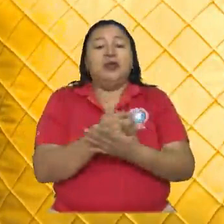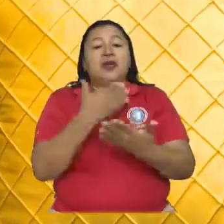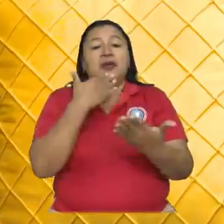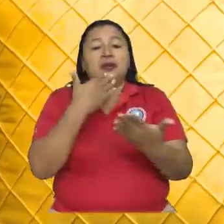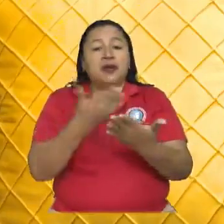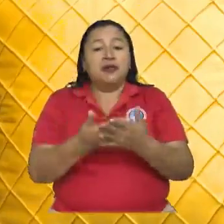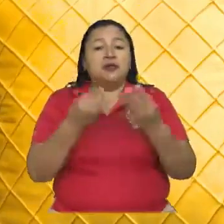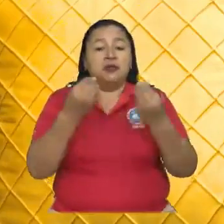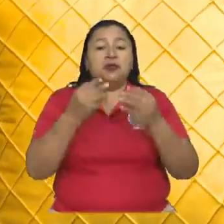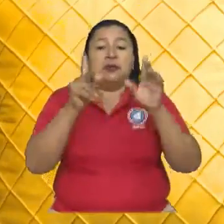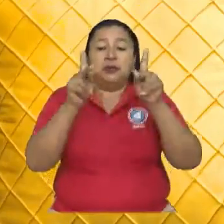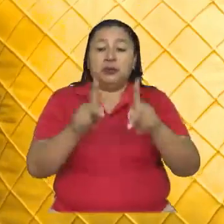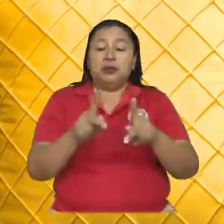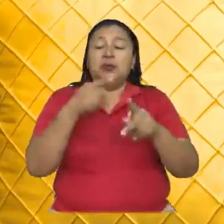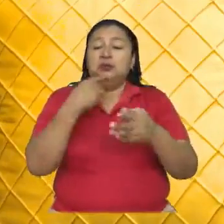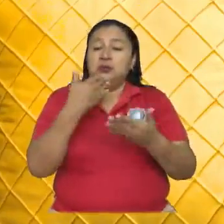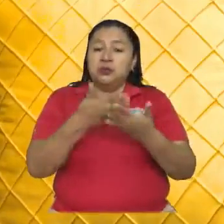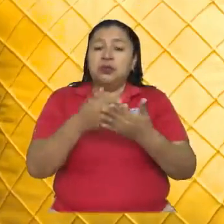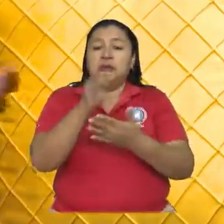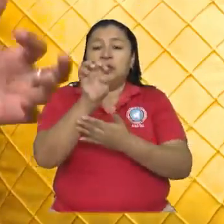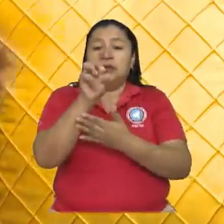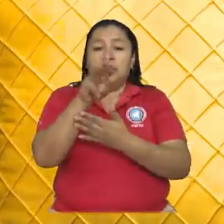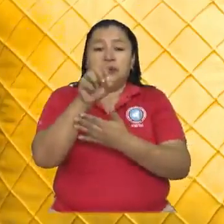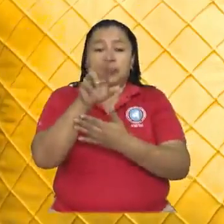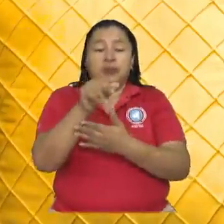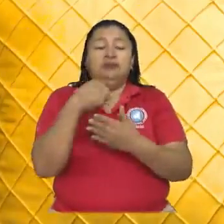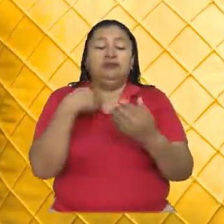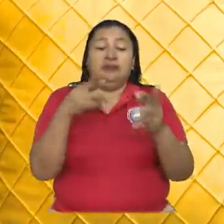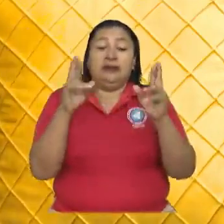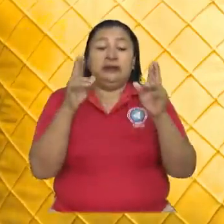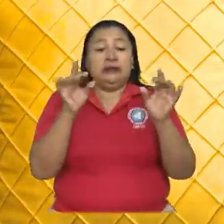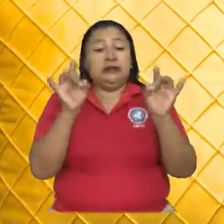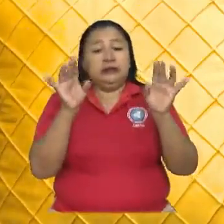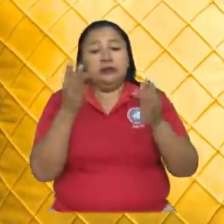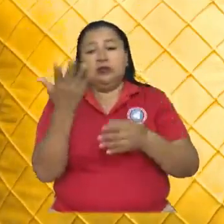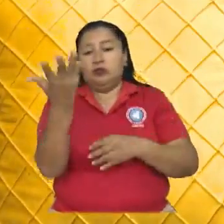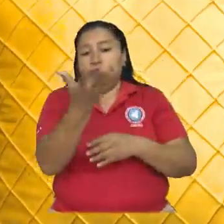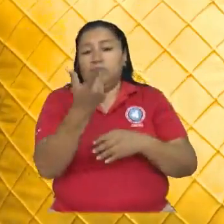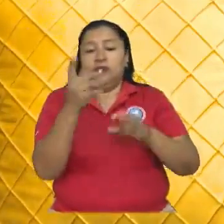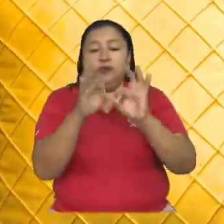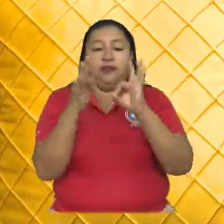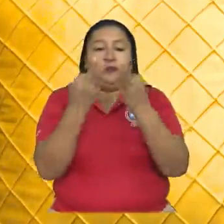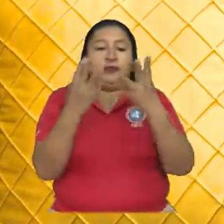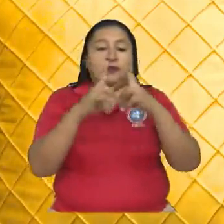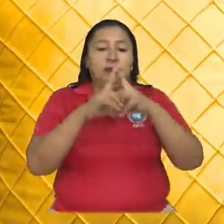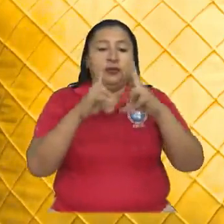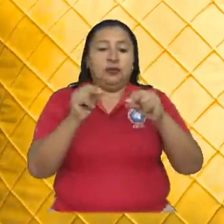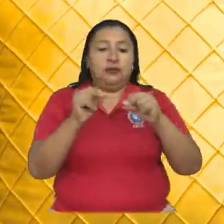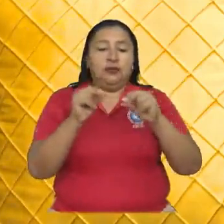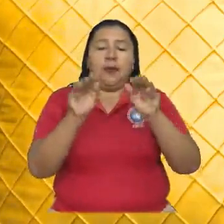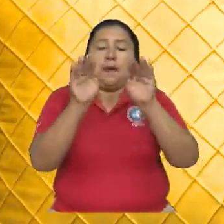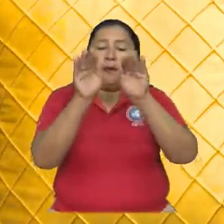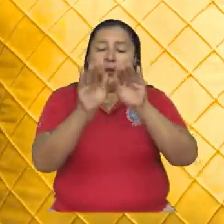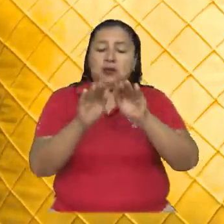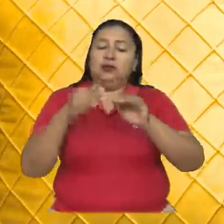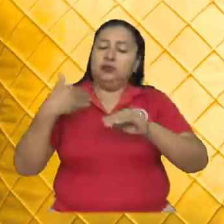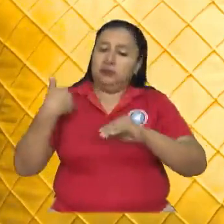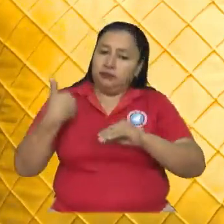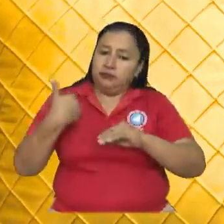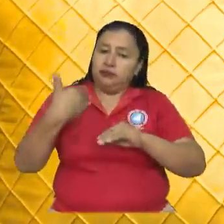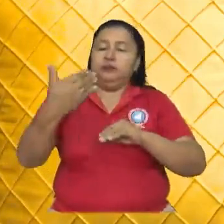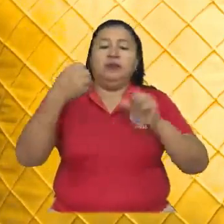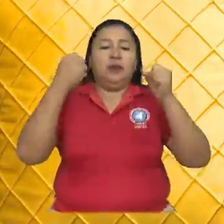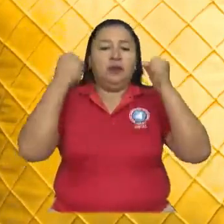siempre es un gusto, Elmer, compartir con ustedes, deseándole también a todas las familias nicaragüenses un bendecido, prosperado y